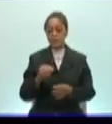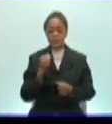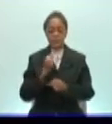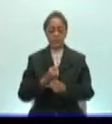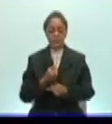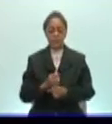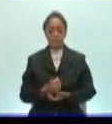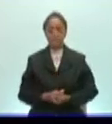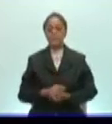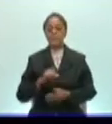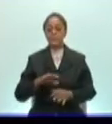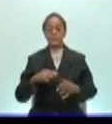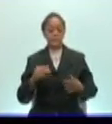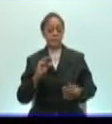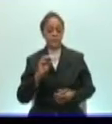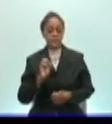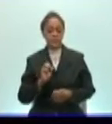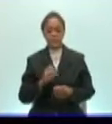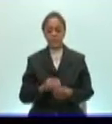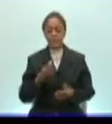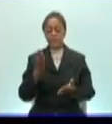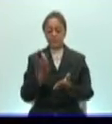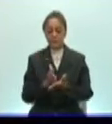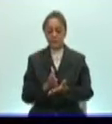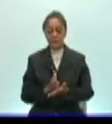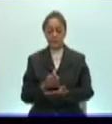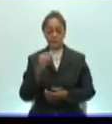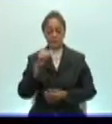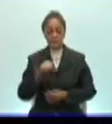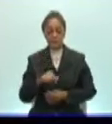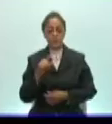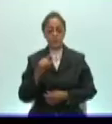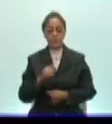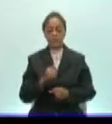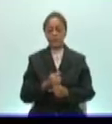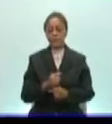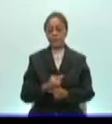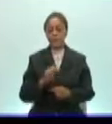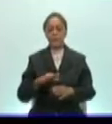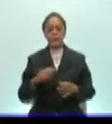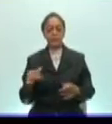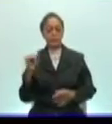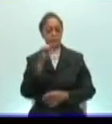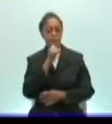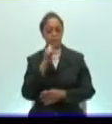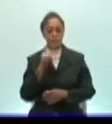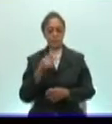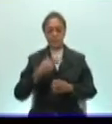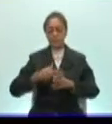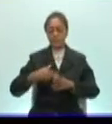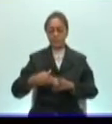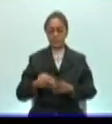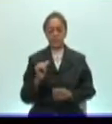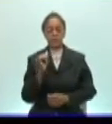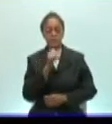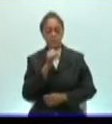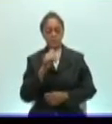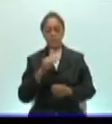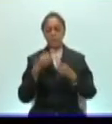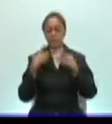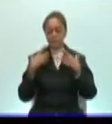trabajado. Pero bueno, yo les había anunciado que en la clase de hoy íbamos a trabajar a partir de un video histórico, un video que tiene una